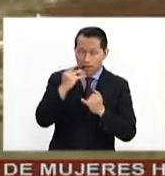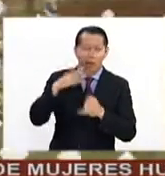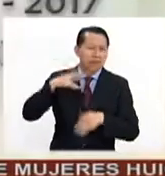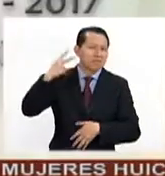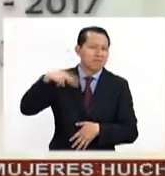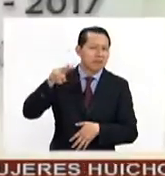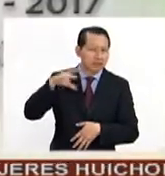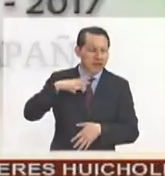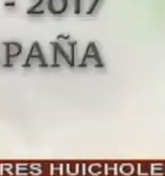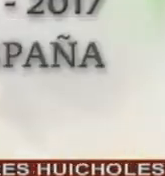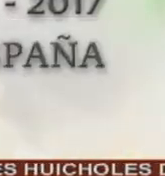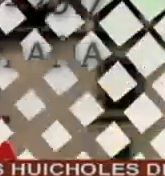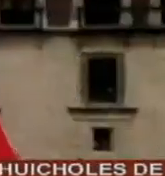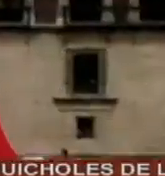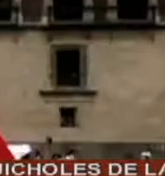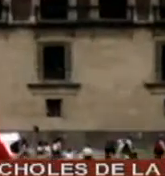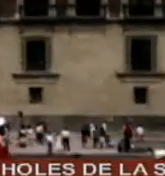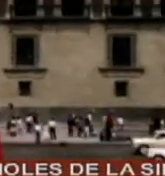México.